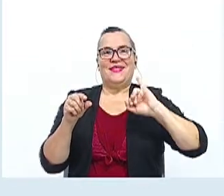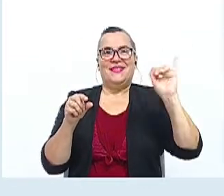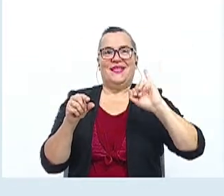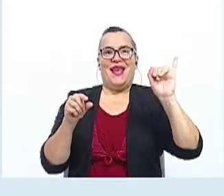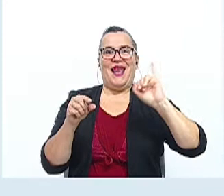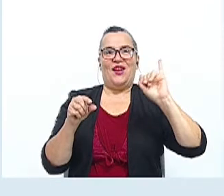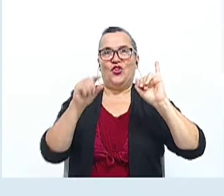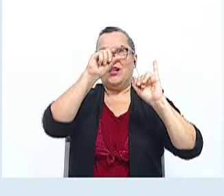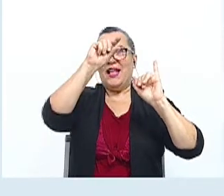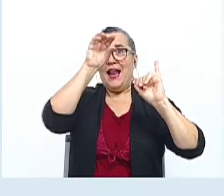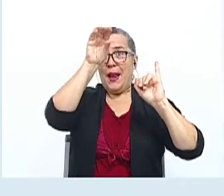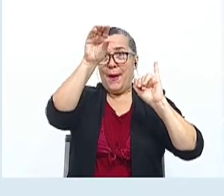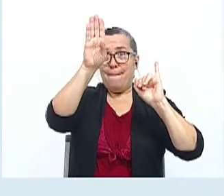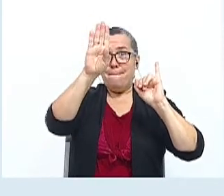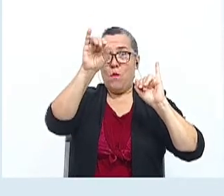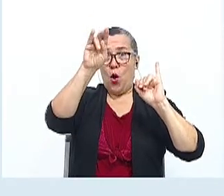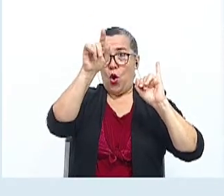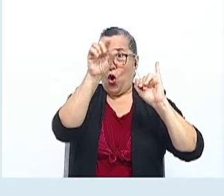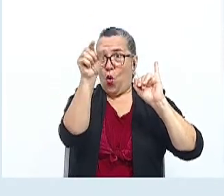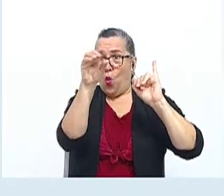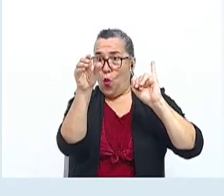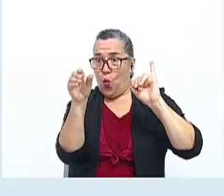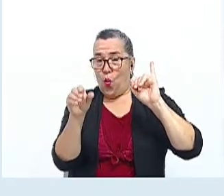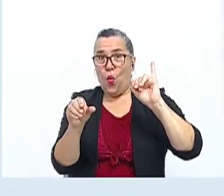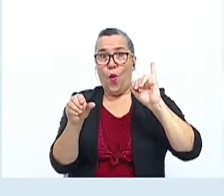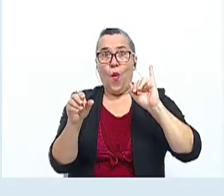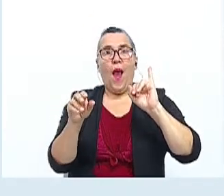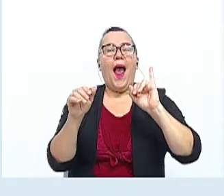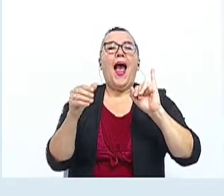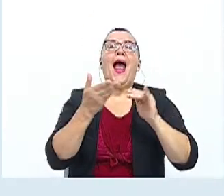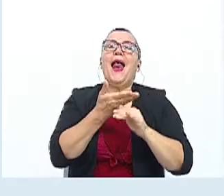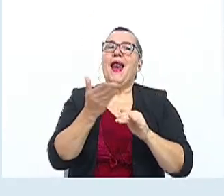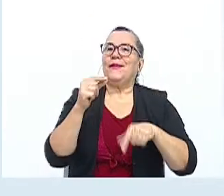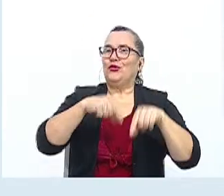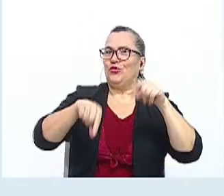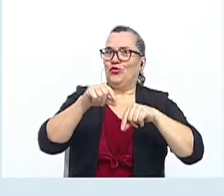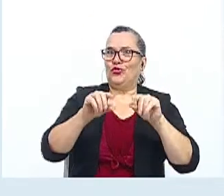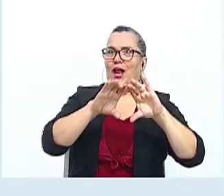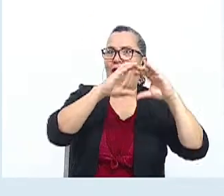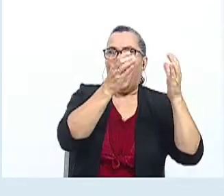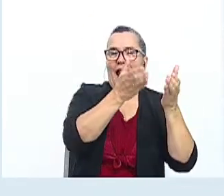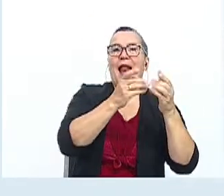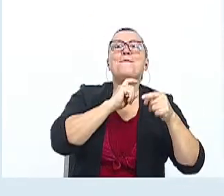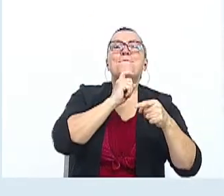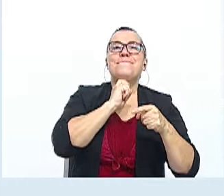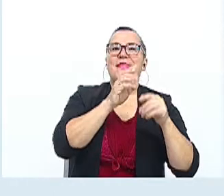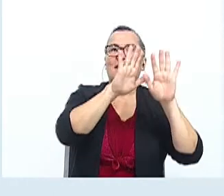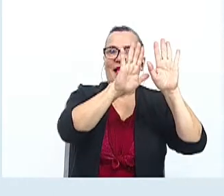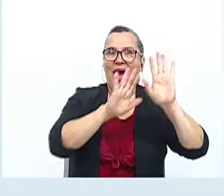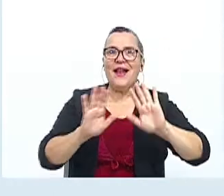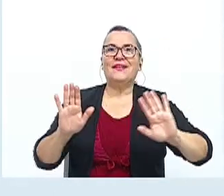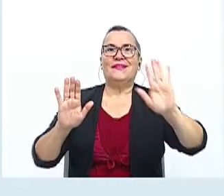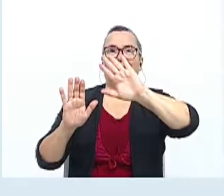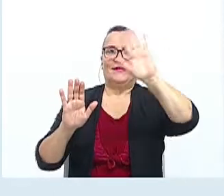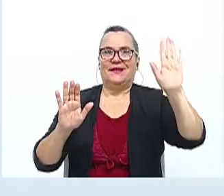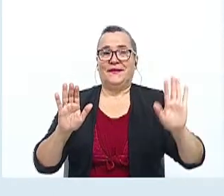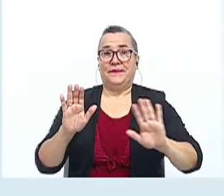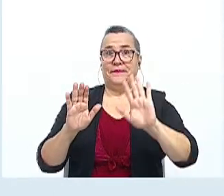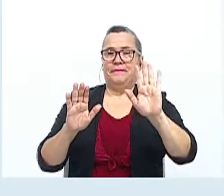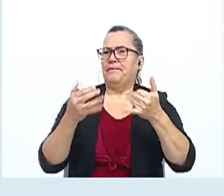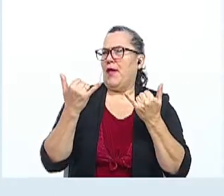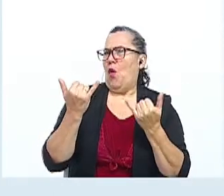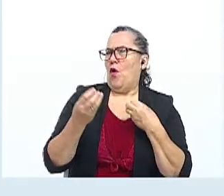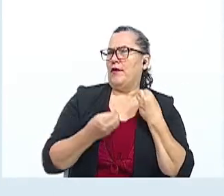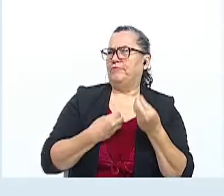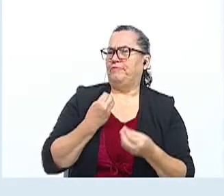de los metaloides corresponde a elementos químicos clasificados como metales. Muy bien. Ahora quiero